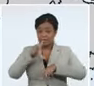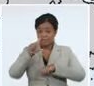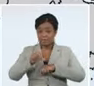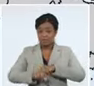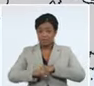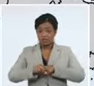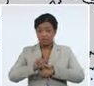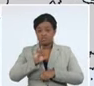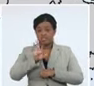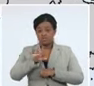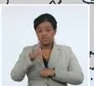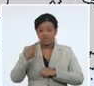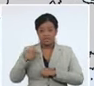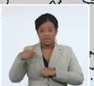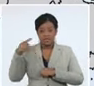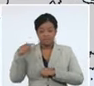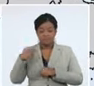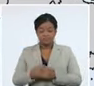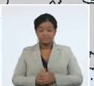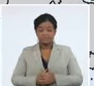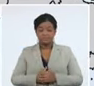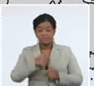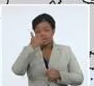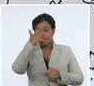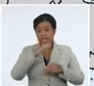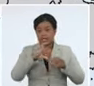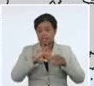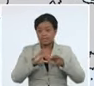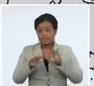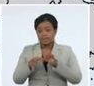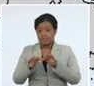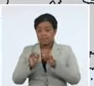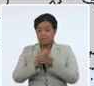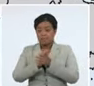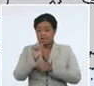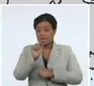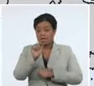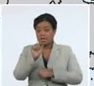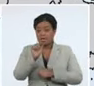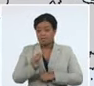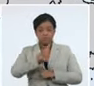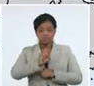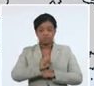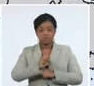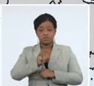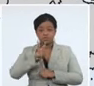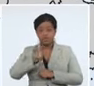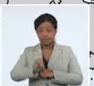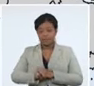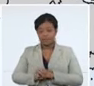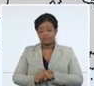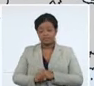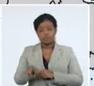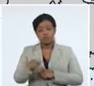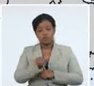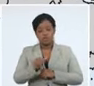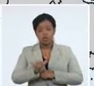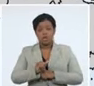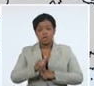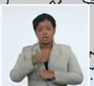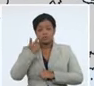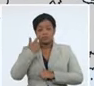ayer, Artemis y Mayabeque con 31 y 30 respectivamente, también con una estabilidad